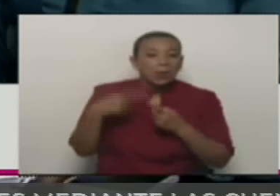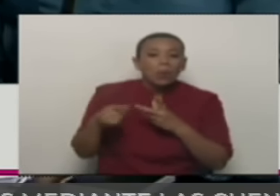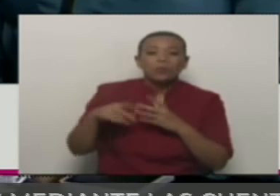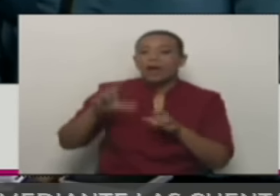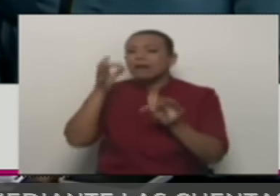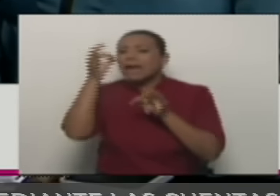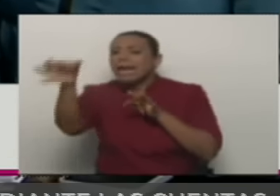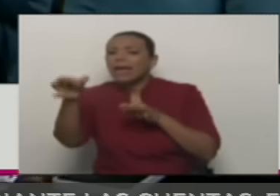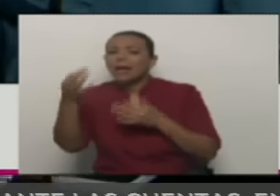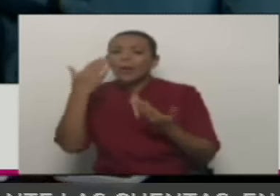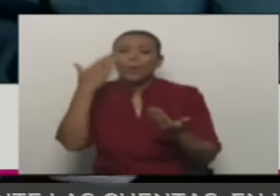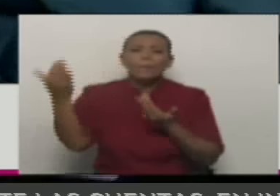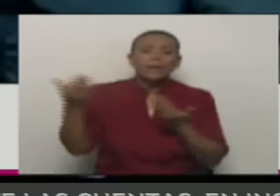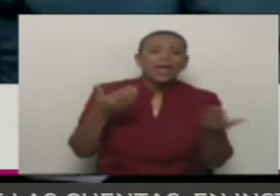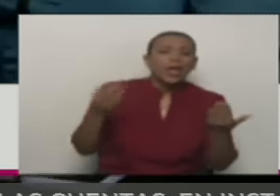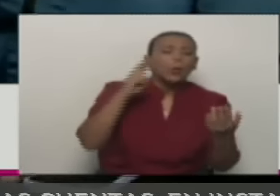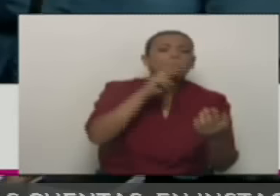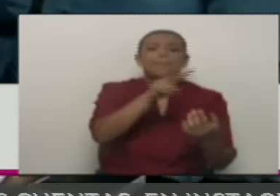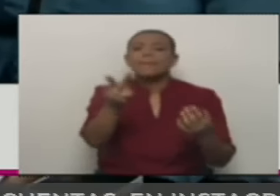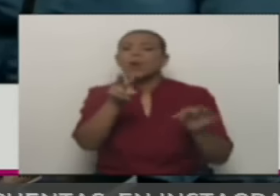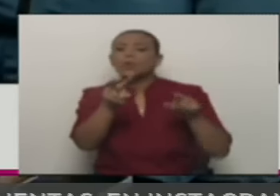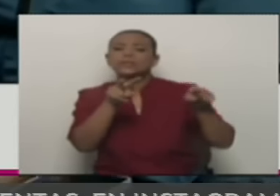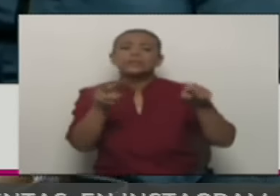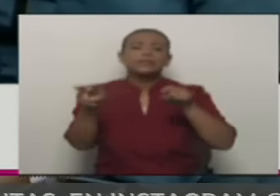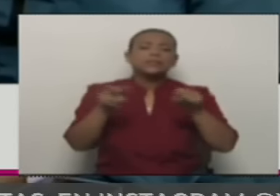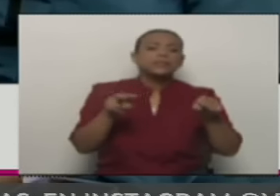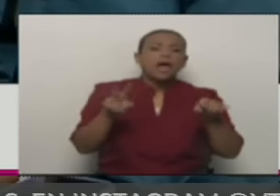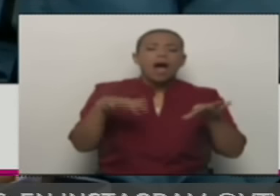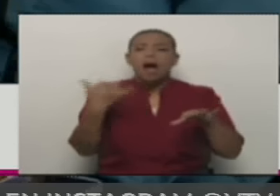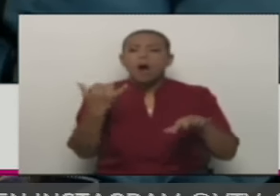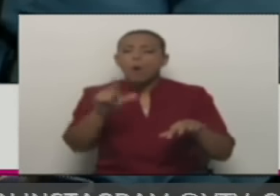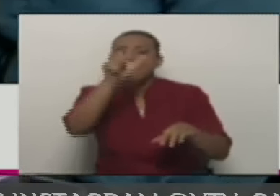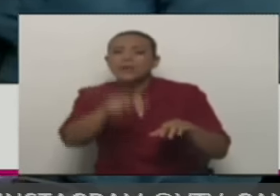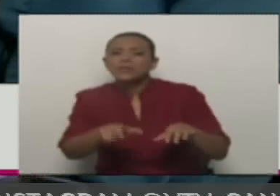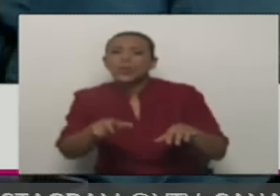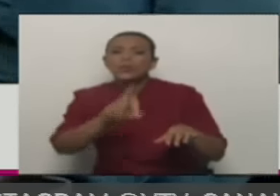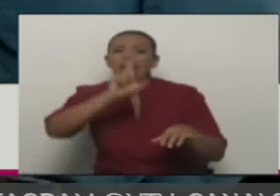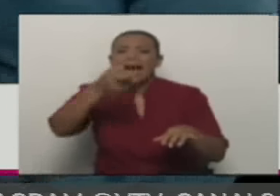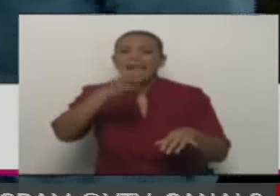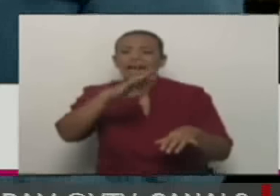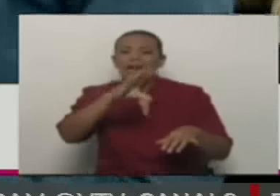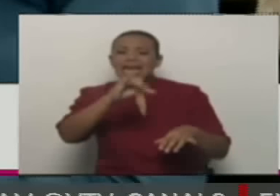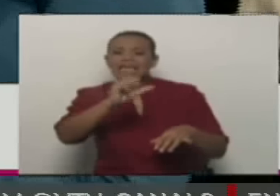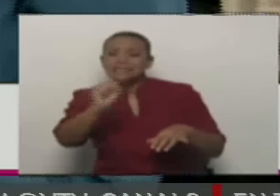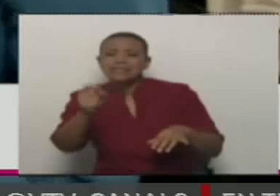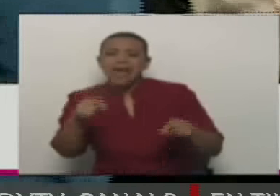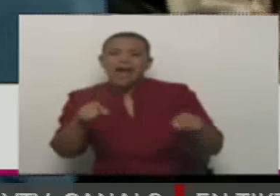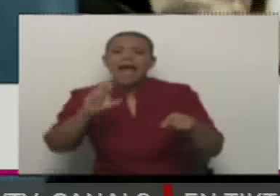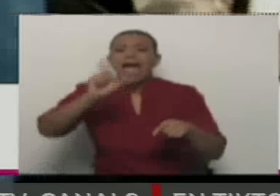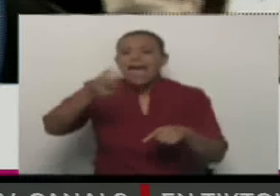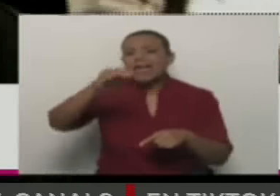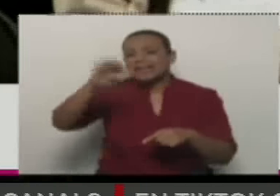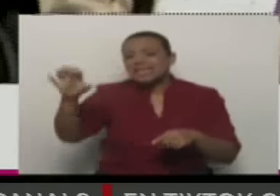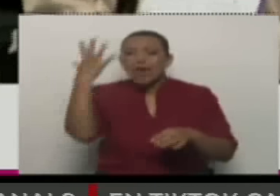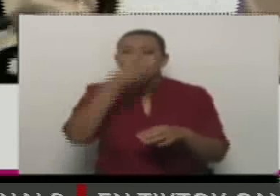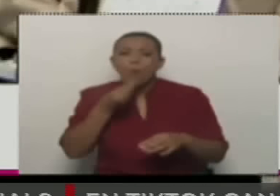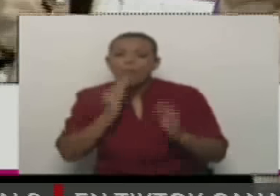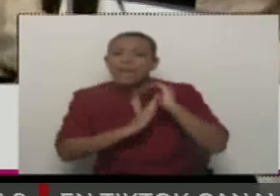también puedo ver a Grecia Colmenares, Génesis Garbet.